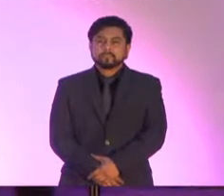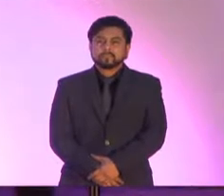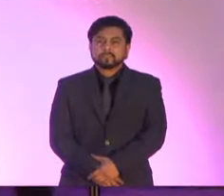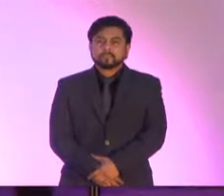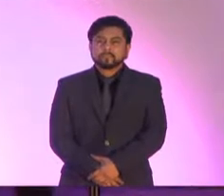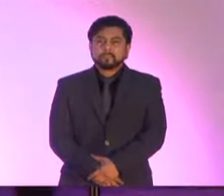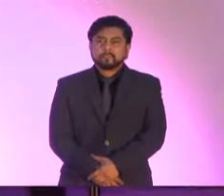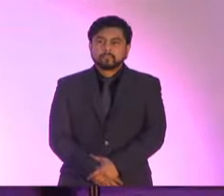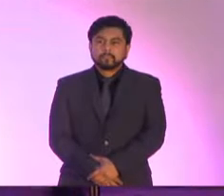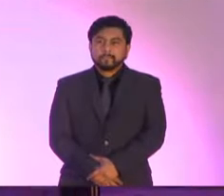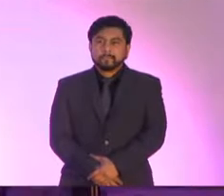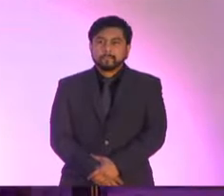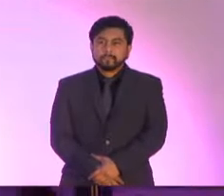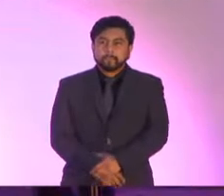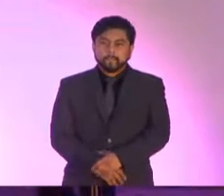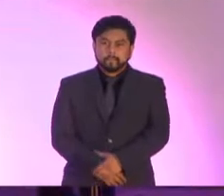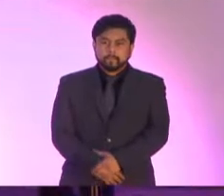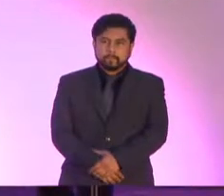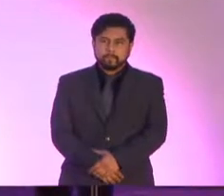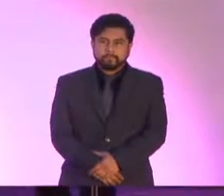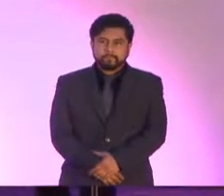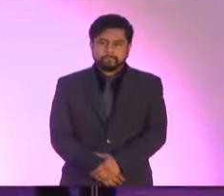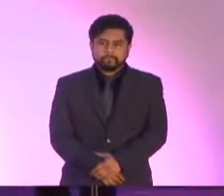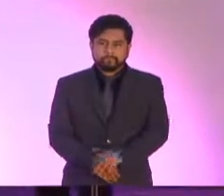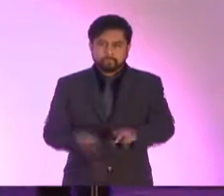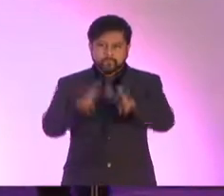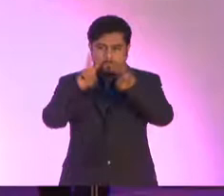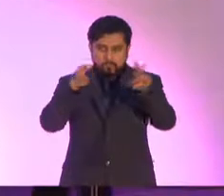En el ciclo que coincidimos.